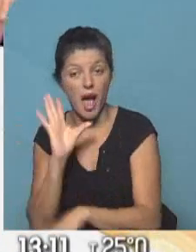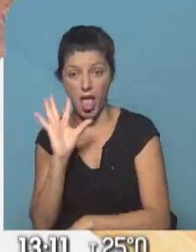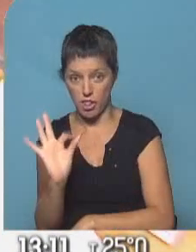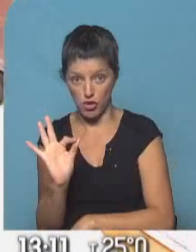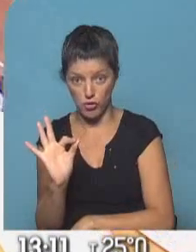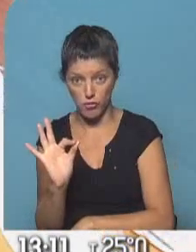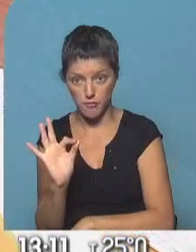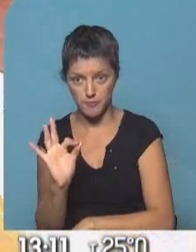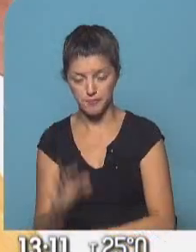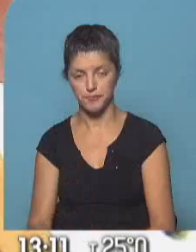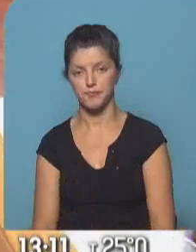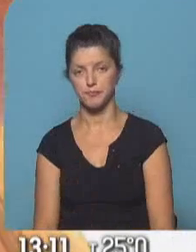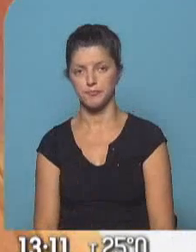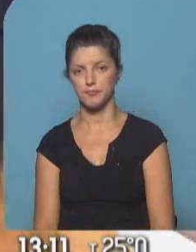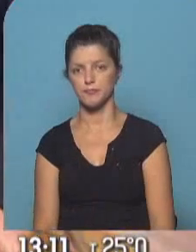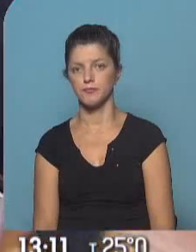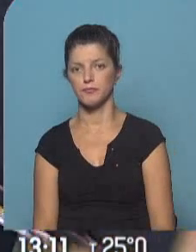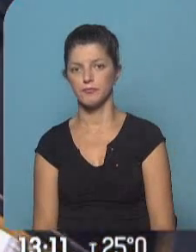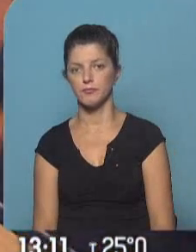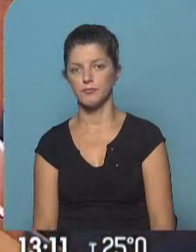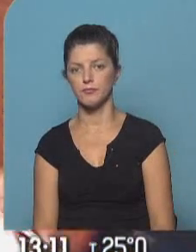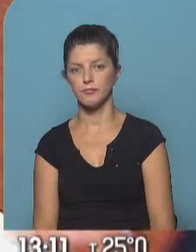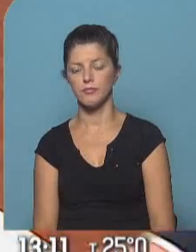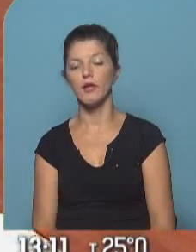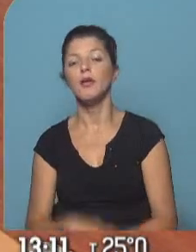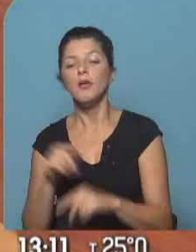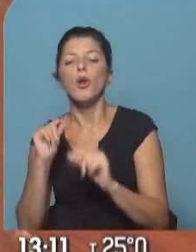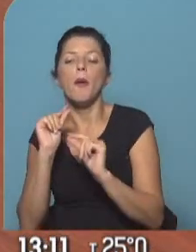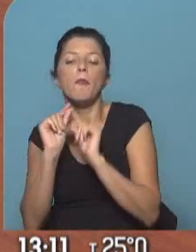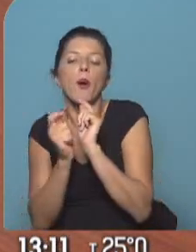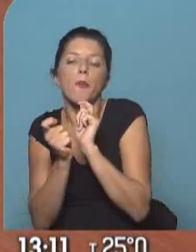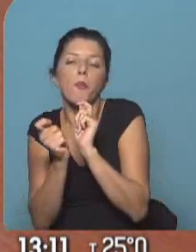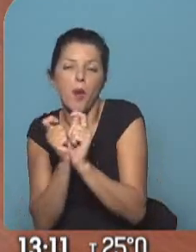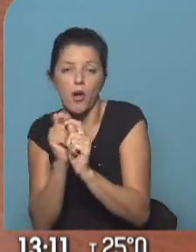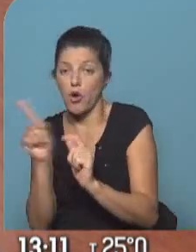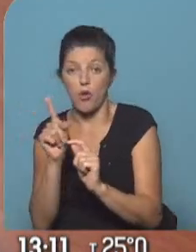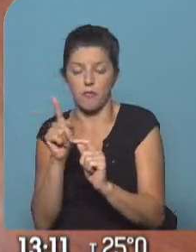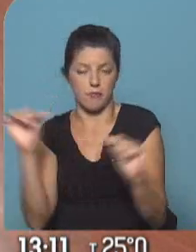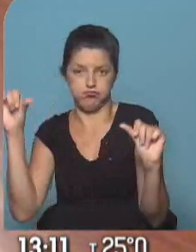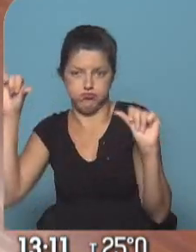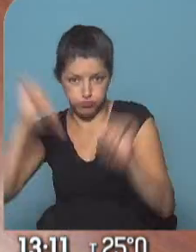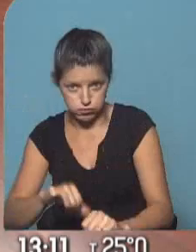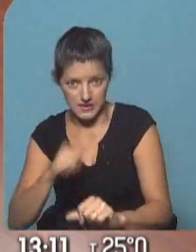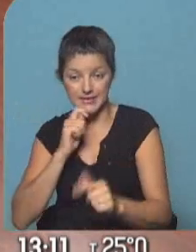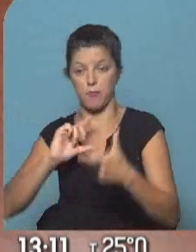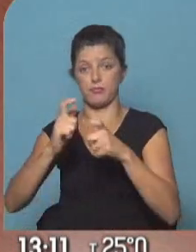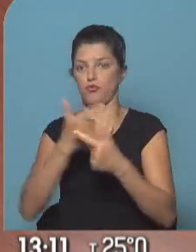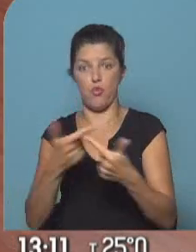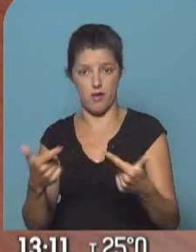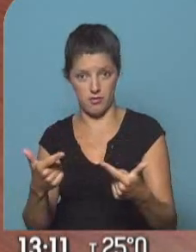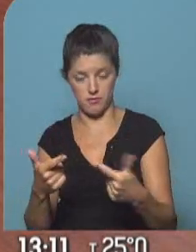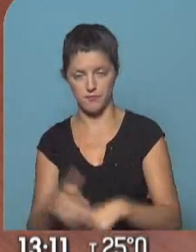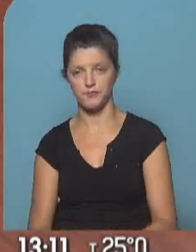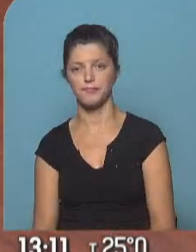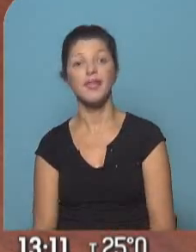que la República Islámica se modere o se reforme de alguna manera, sino la va a terminar destruyendo de adentro. Y es esa